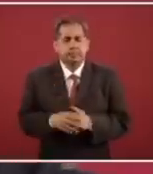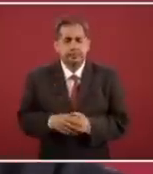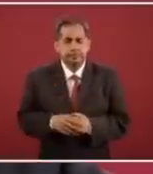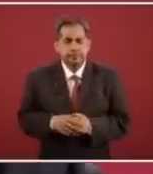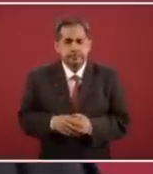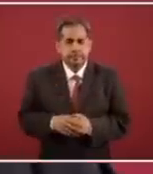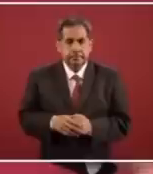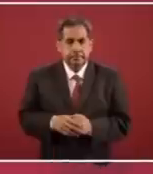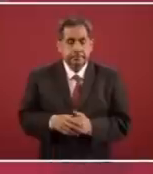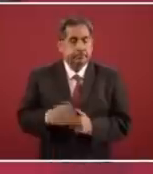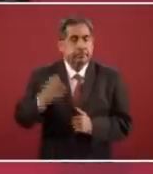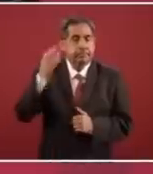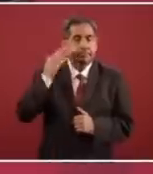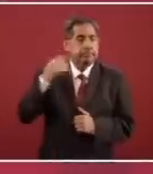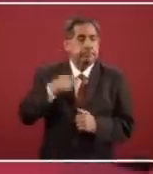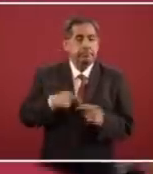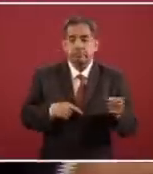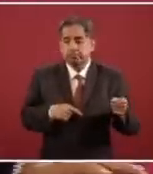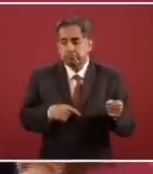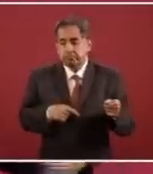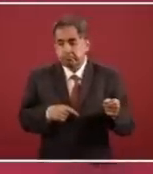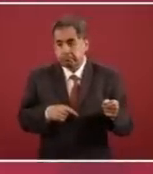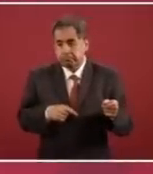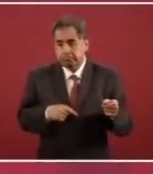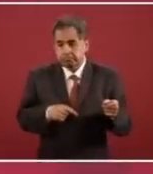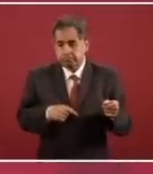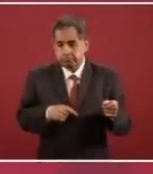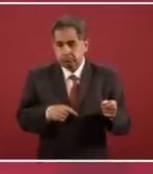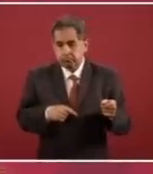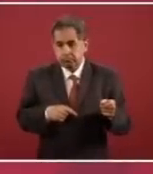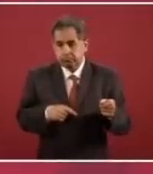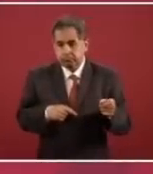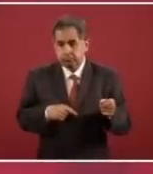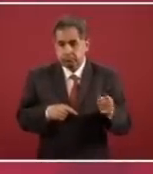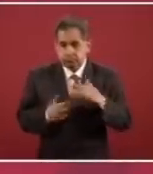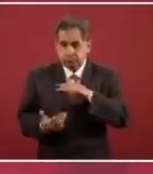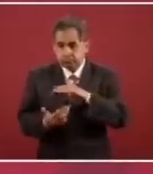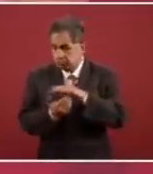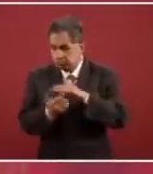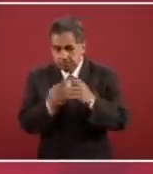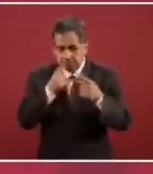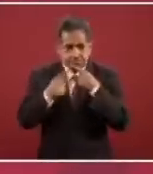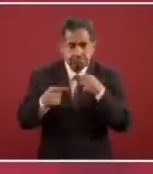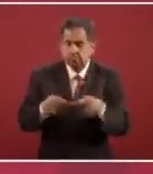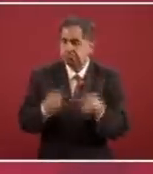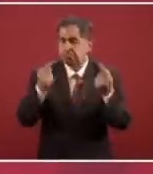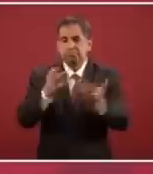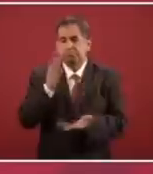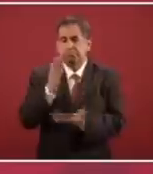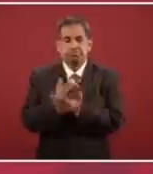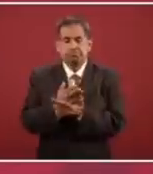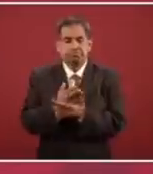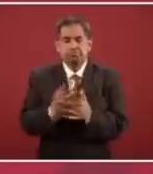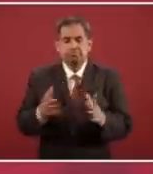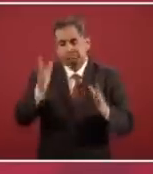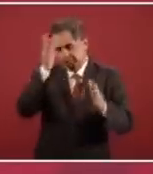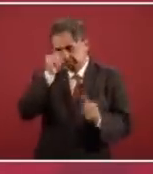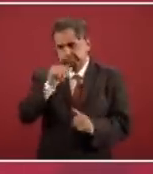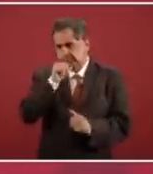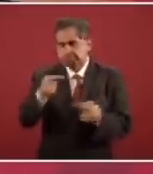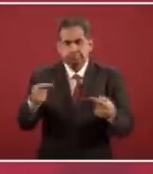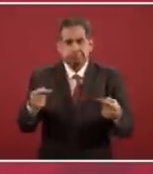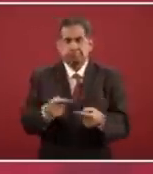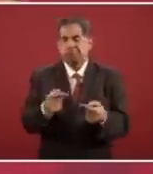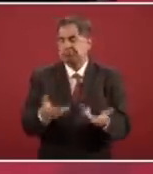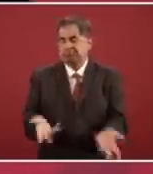Porque ya no se resolvía nada en la mesa, se detuvo todo. Había nerviosismo